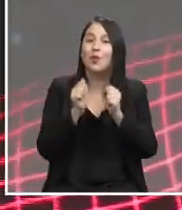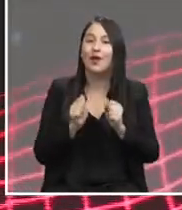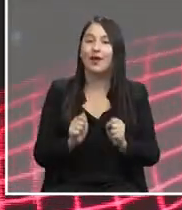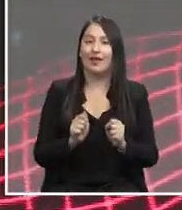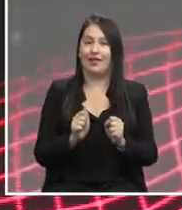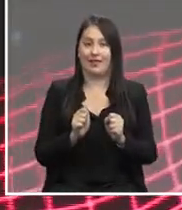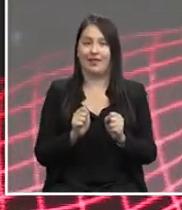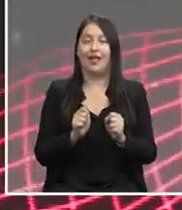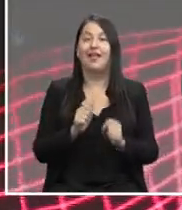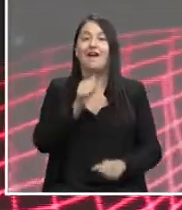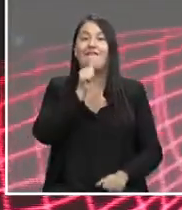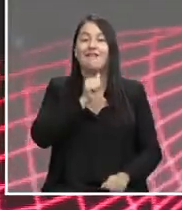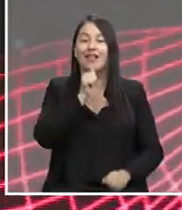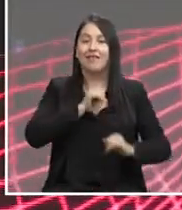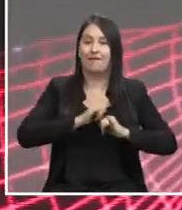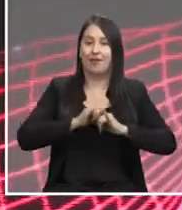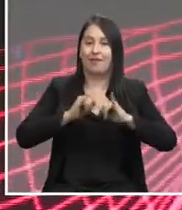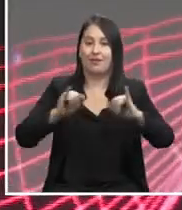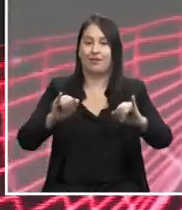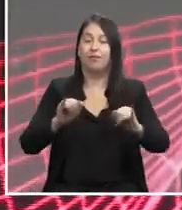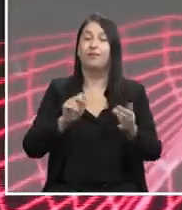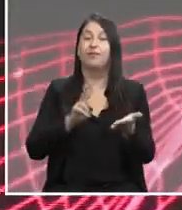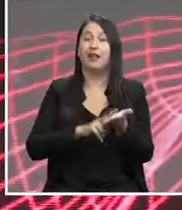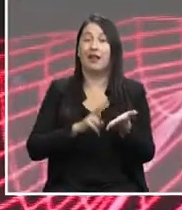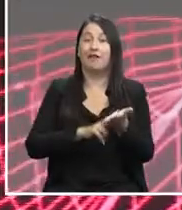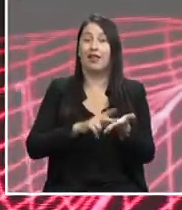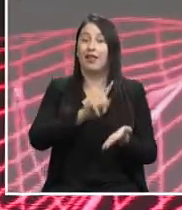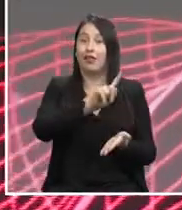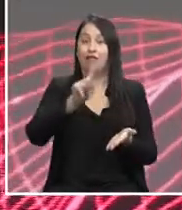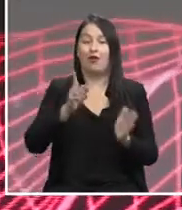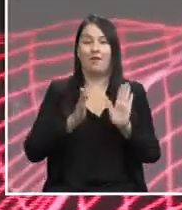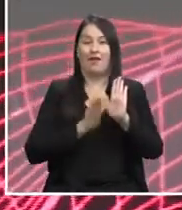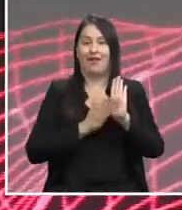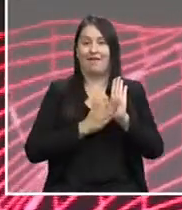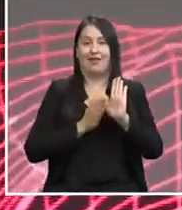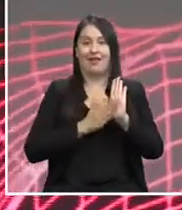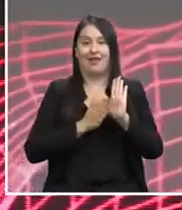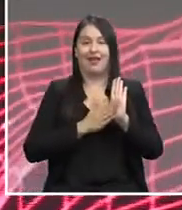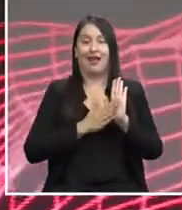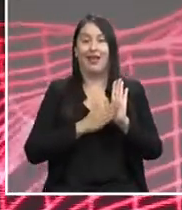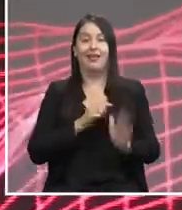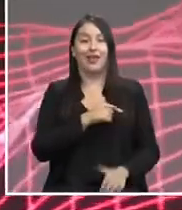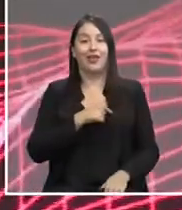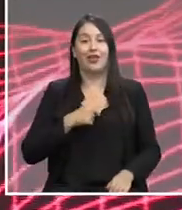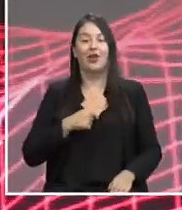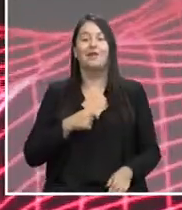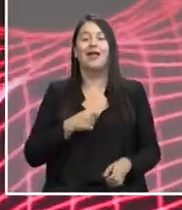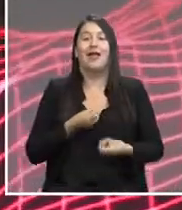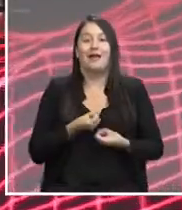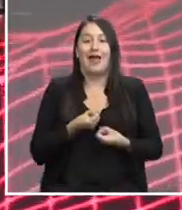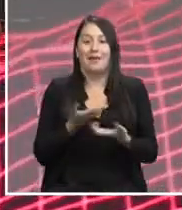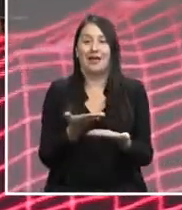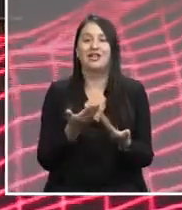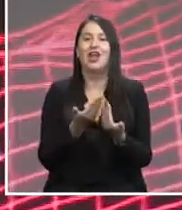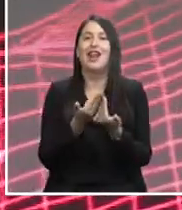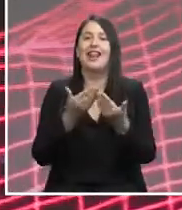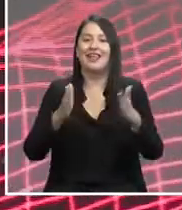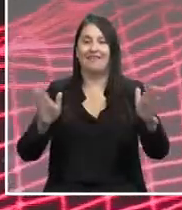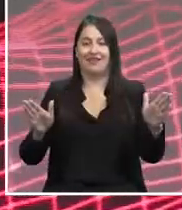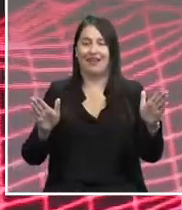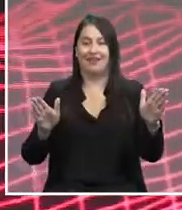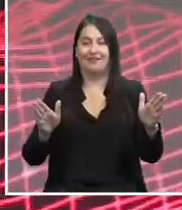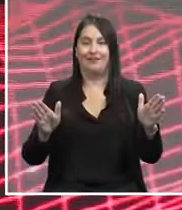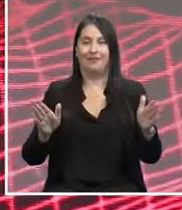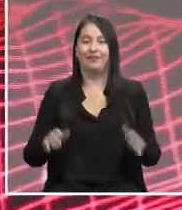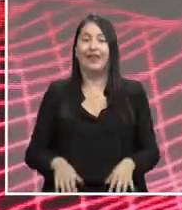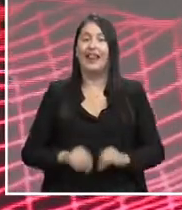la desinformación y las verdades no verificables en nombre de la libertad de expresión. En un mundo donde la